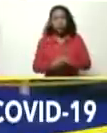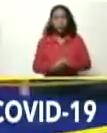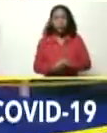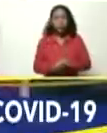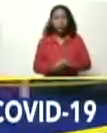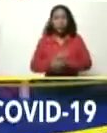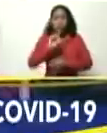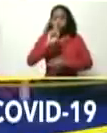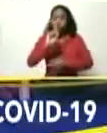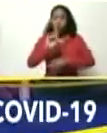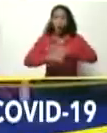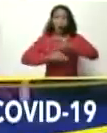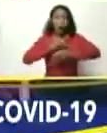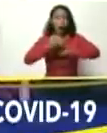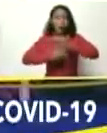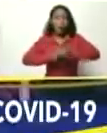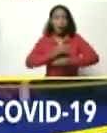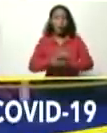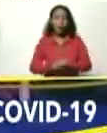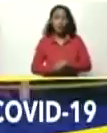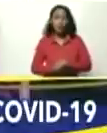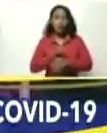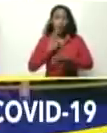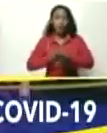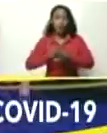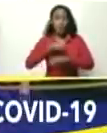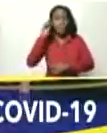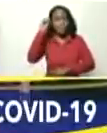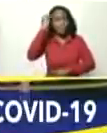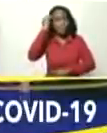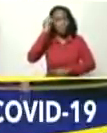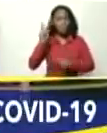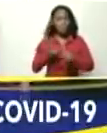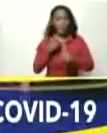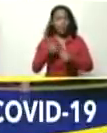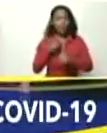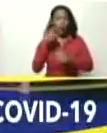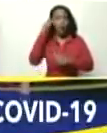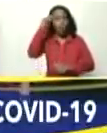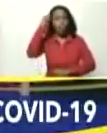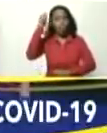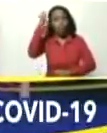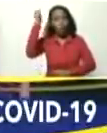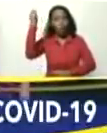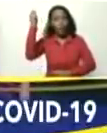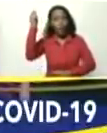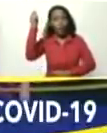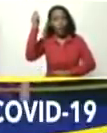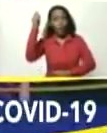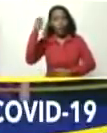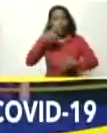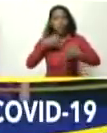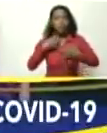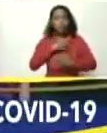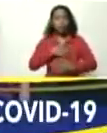no genera lo que se pensó en un principio, que eran las teorías de la inmunidad de